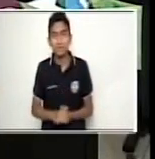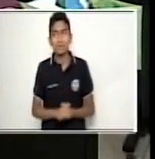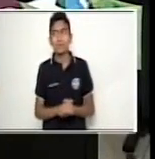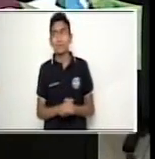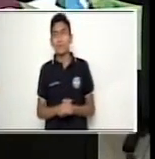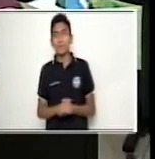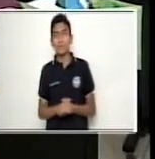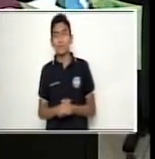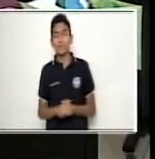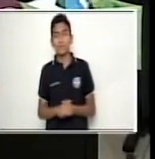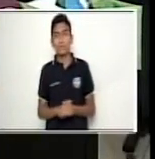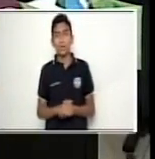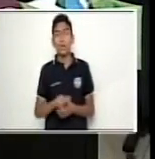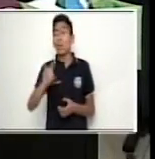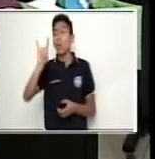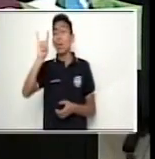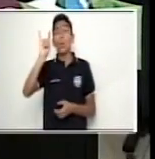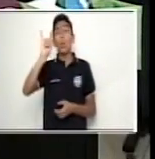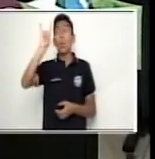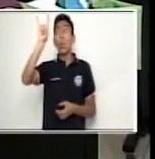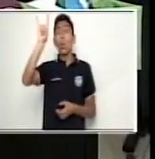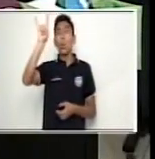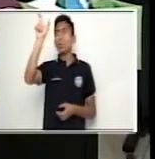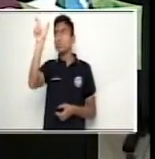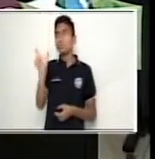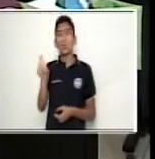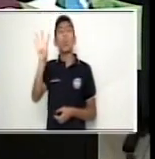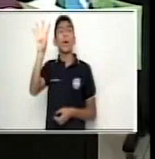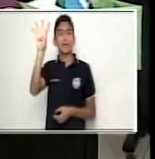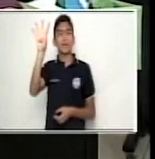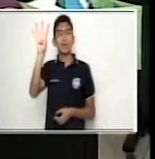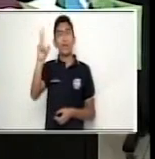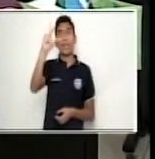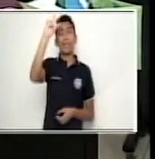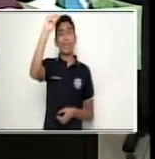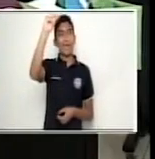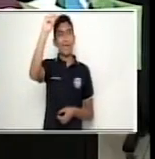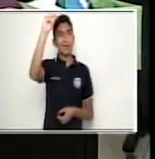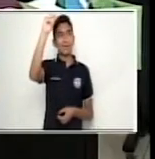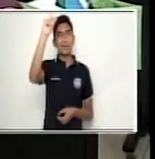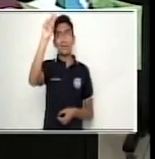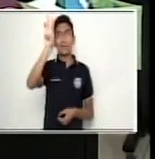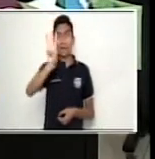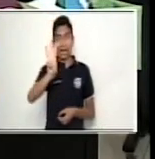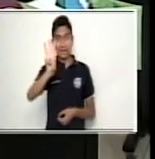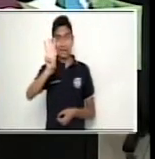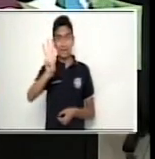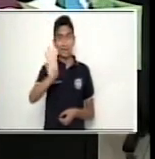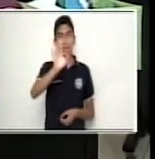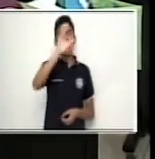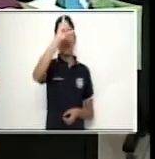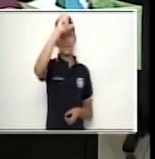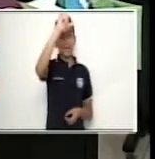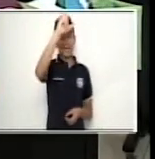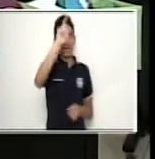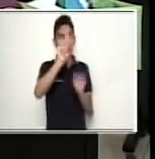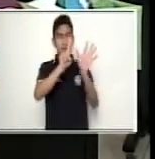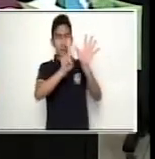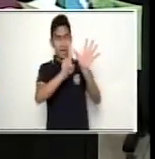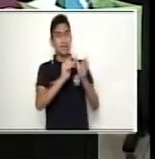El 4 es la unidad, el 3 es la decena y el 6 es la centena. Sigamos